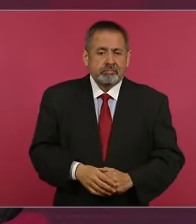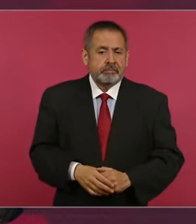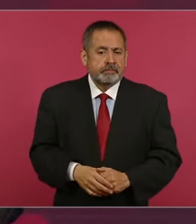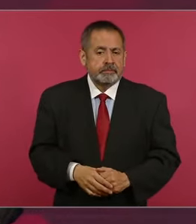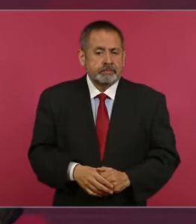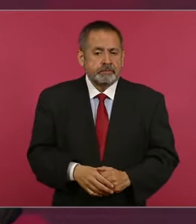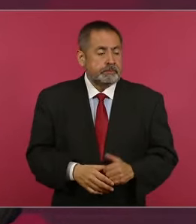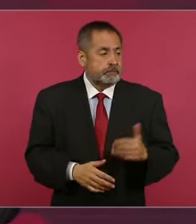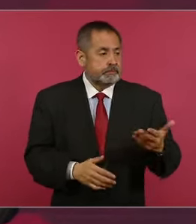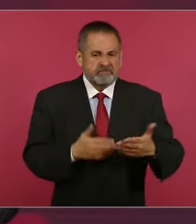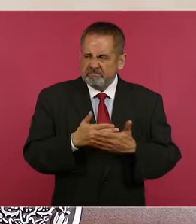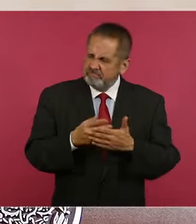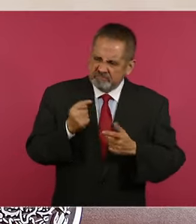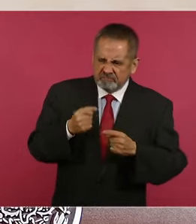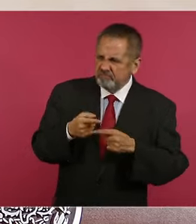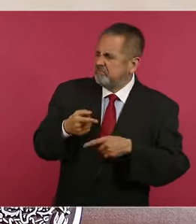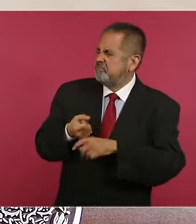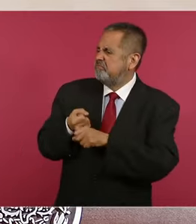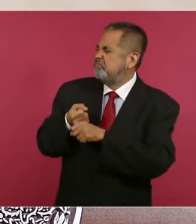pues ahora están